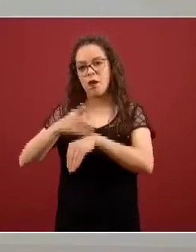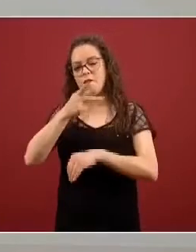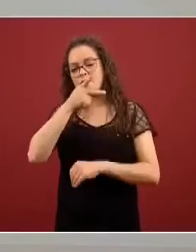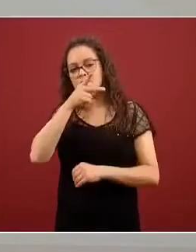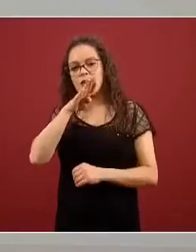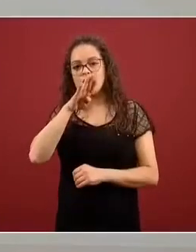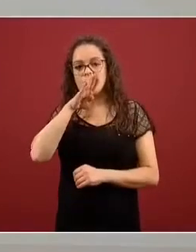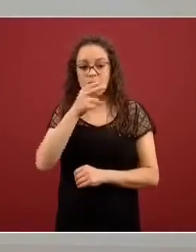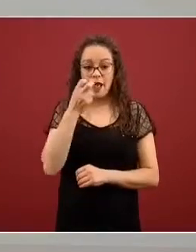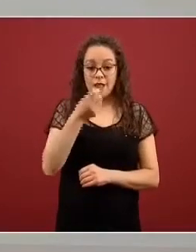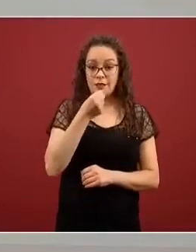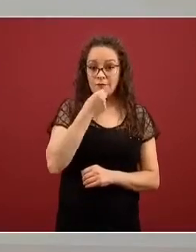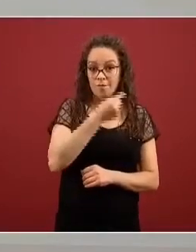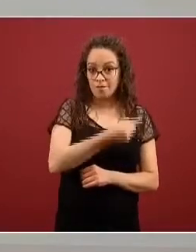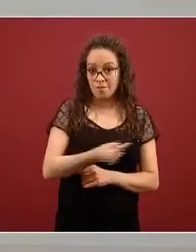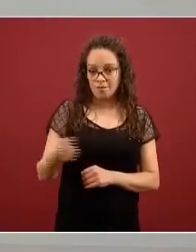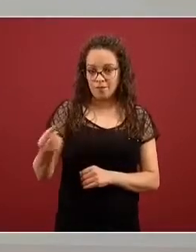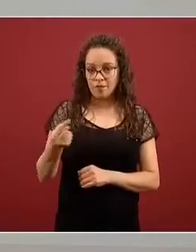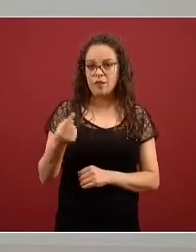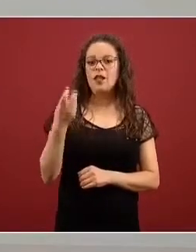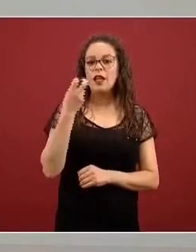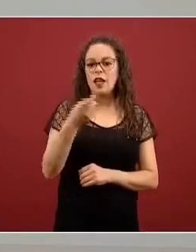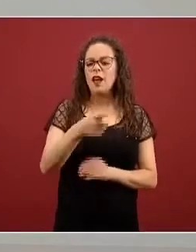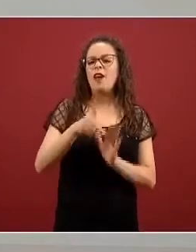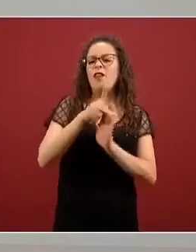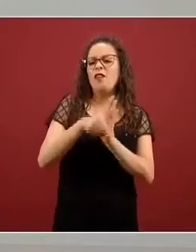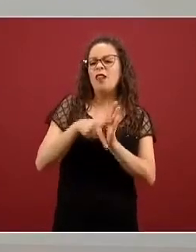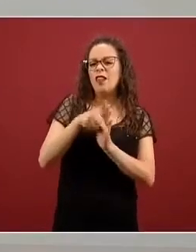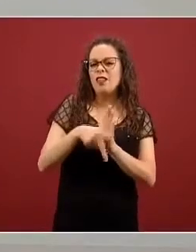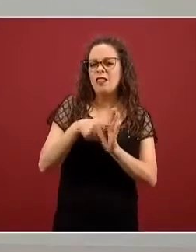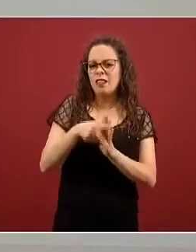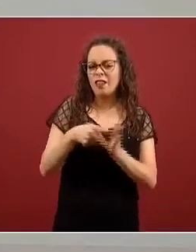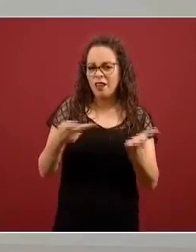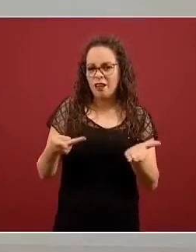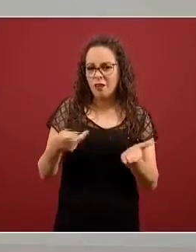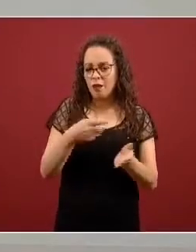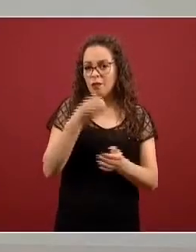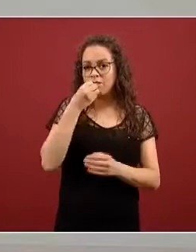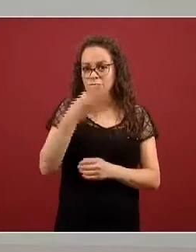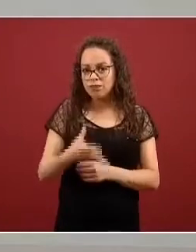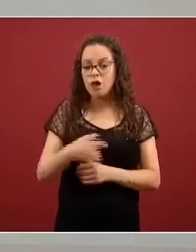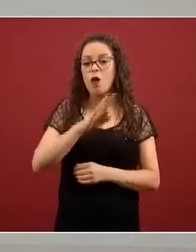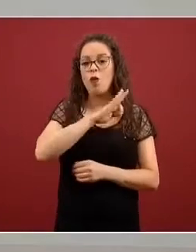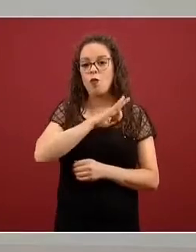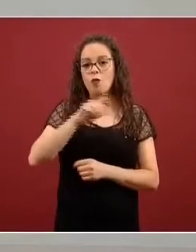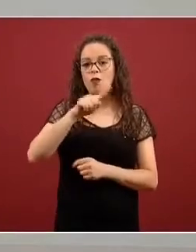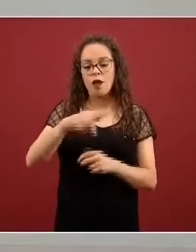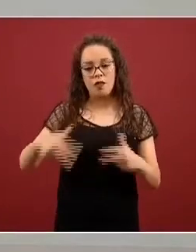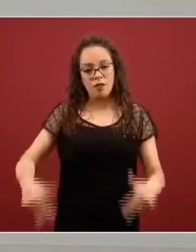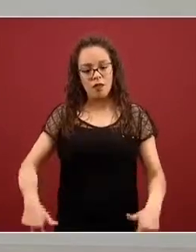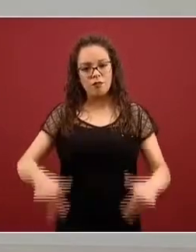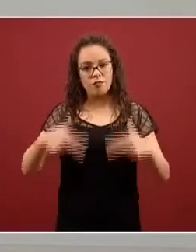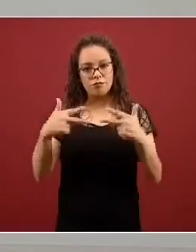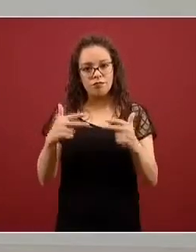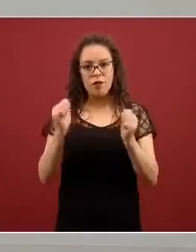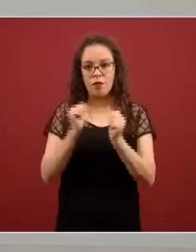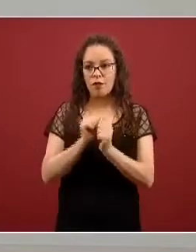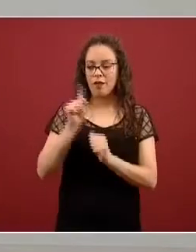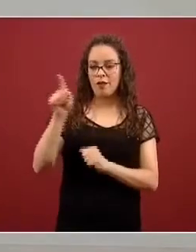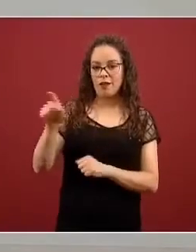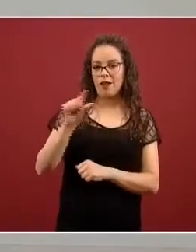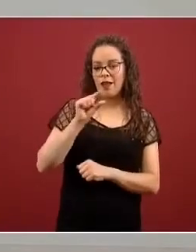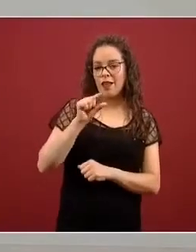de los mejores 20 videos, para que puedan interactuar en vivo, a distancia, con el Dr. López-Gatell